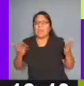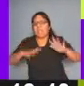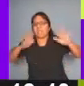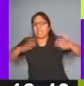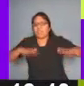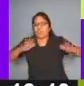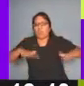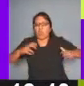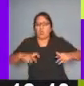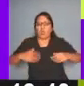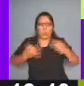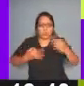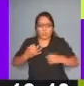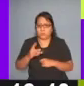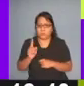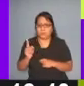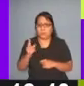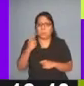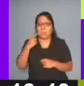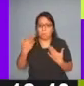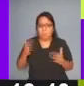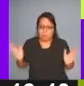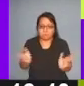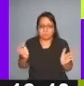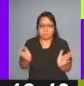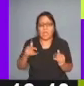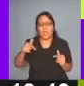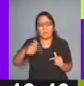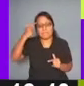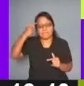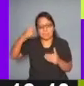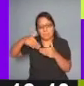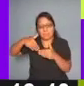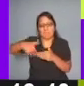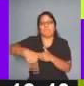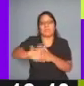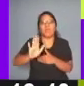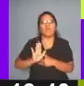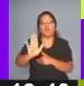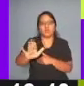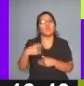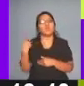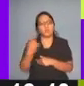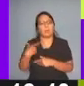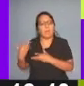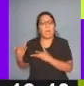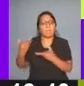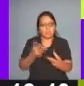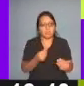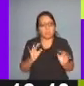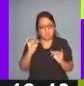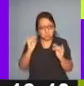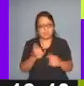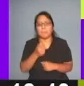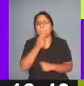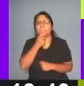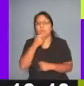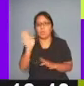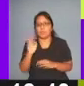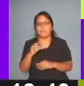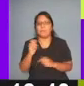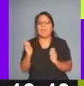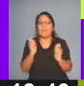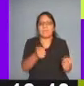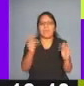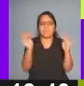de justicia. Hoy vamos por el futuro. Yo voy a tratar de apoyarlos en algunas cosas. Por ejemplo, la provisión de